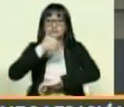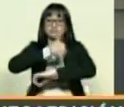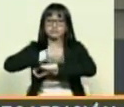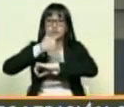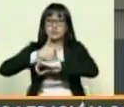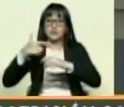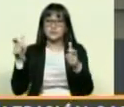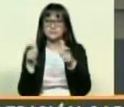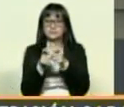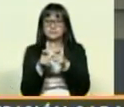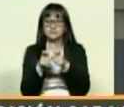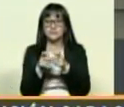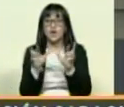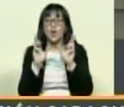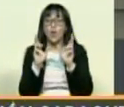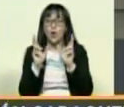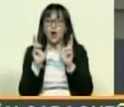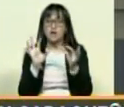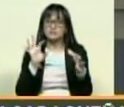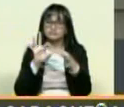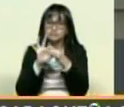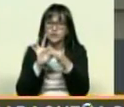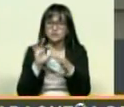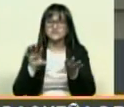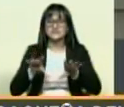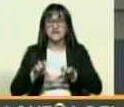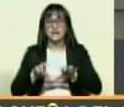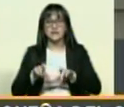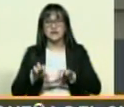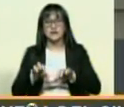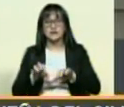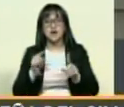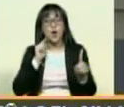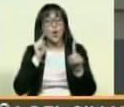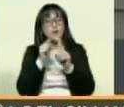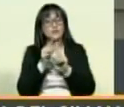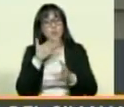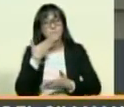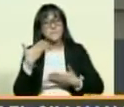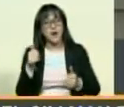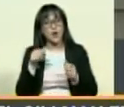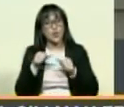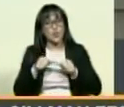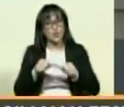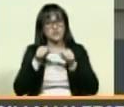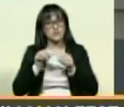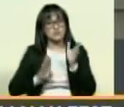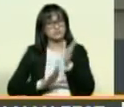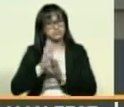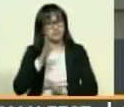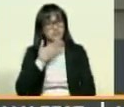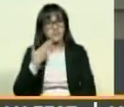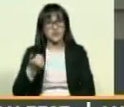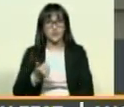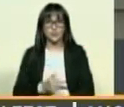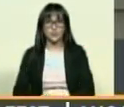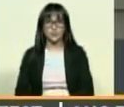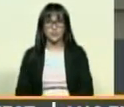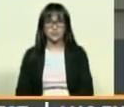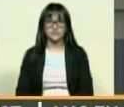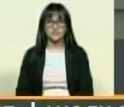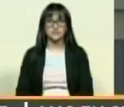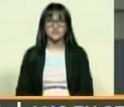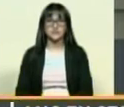con la Secretaría General para obtener los resultados que nos hemos propuesto y continuar avanzando. En